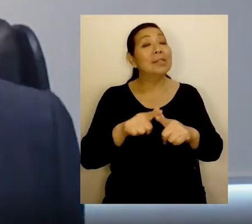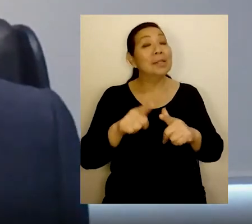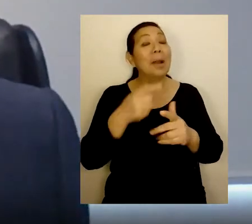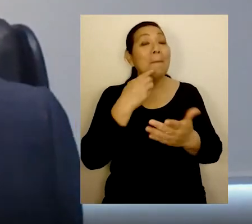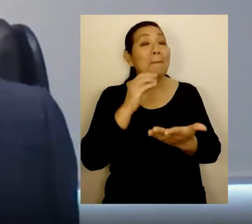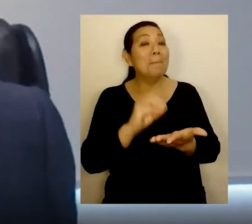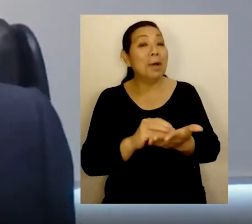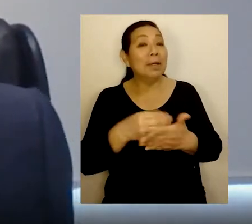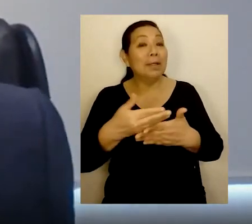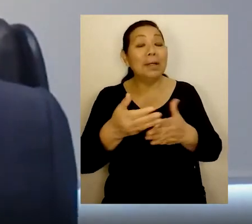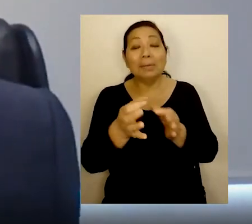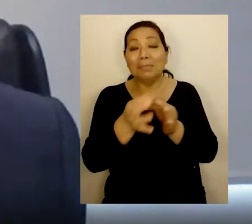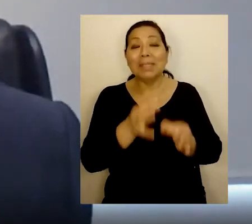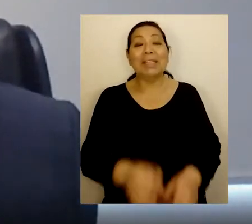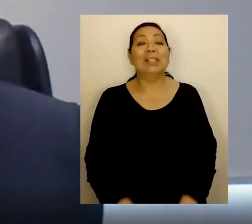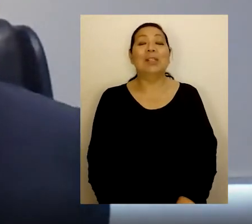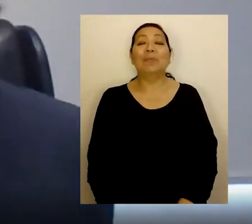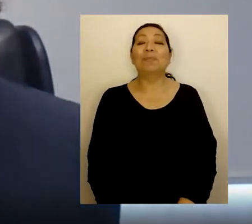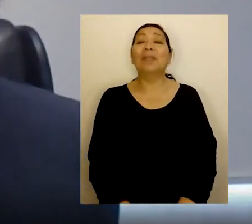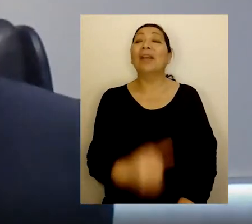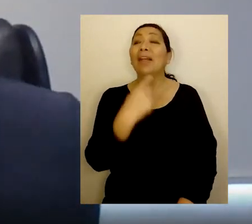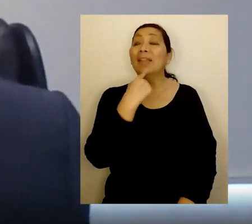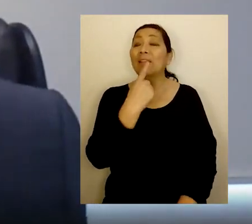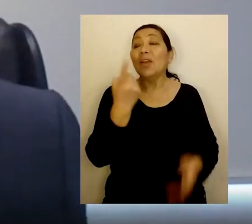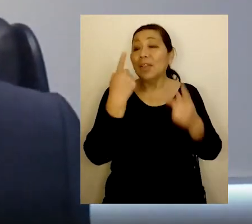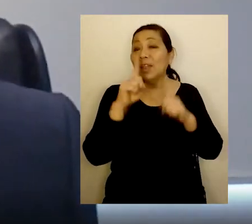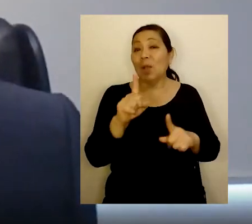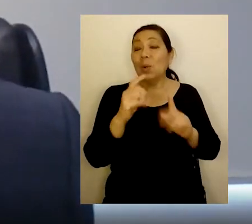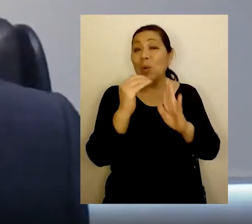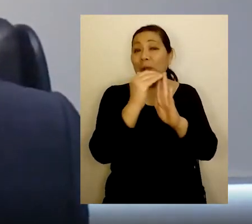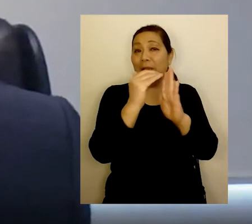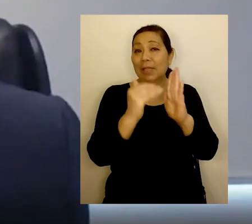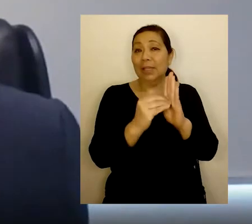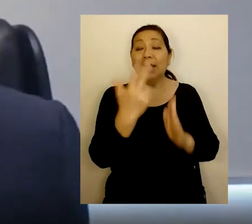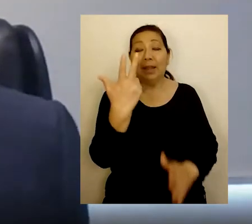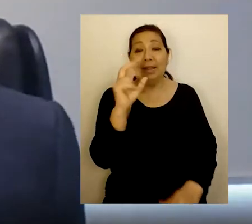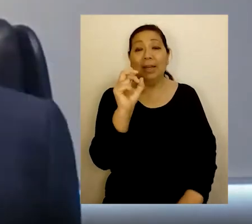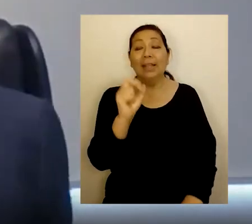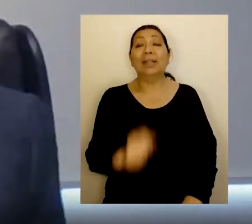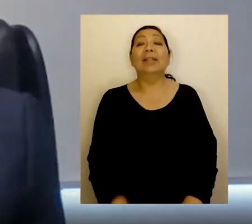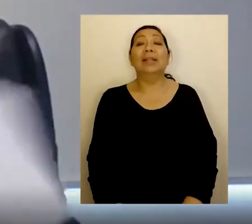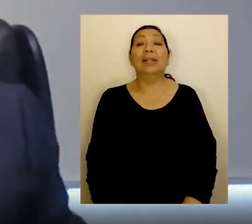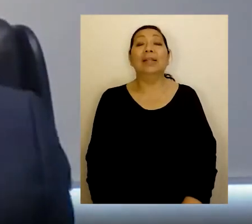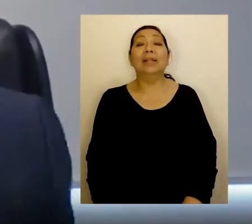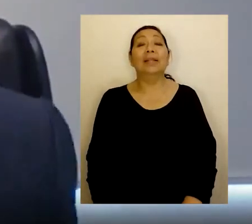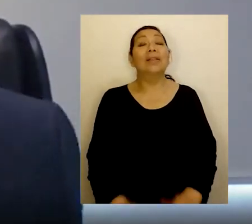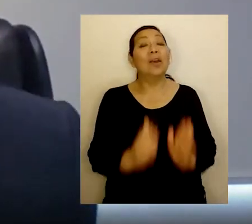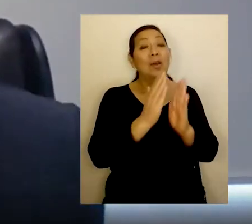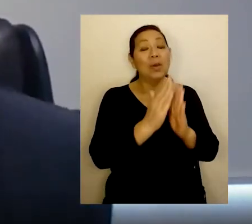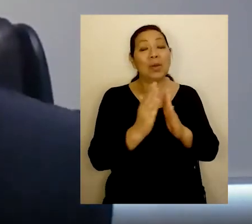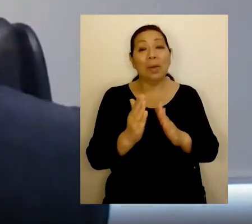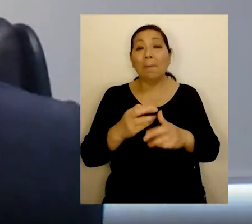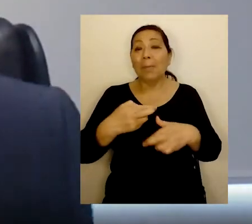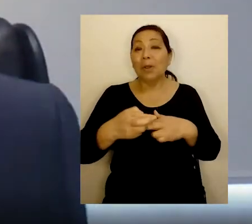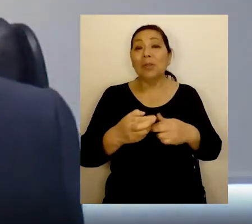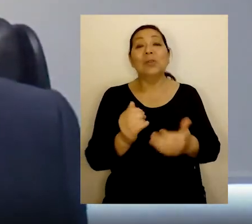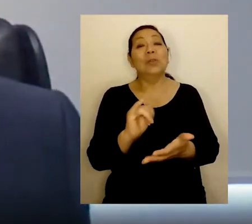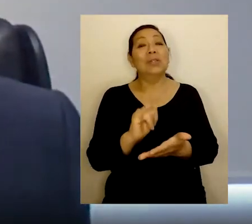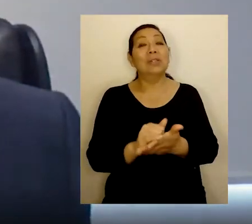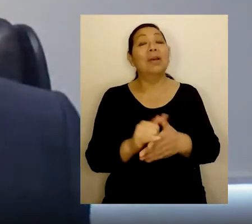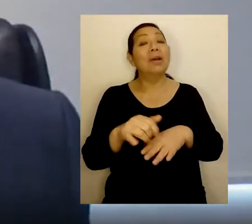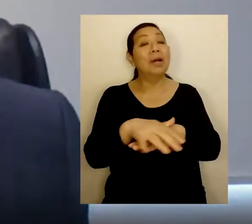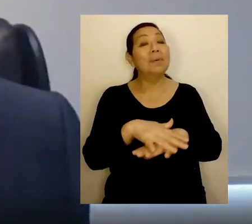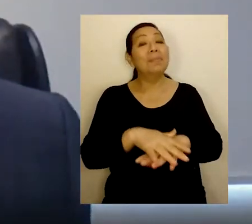para ir más rápido con la explicación, señala que de acuerdo al artículo 30 del texto único ordenado del proceso